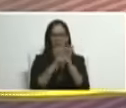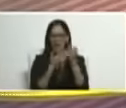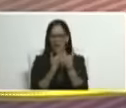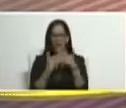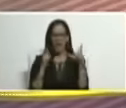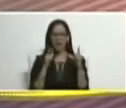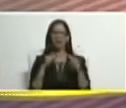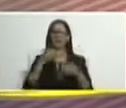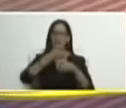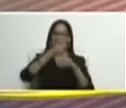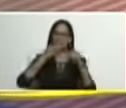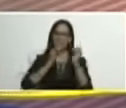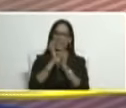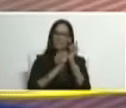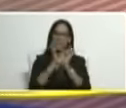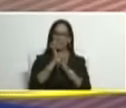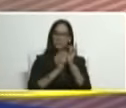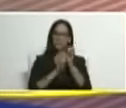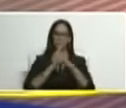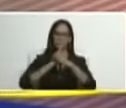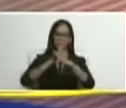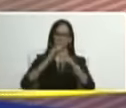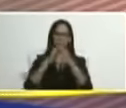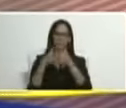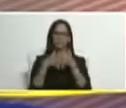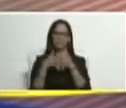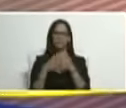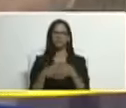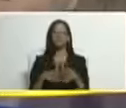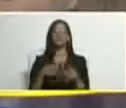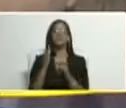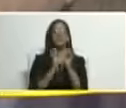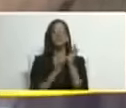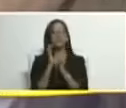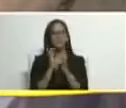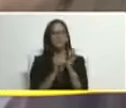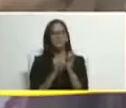liberador, en el Cristo antiimperialista, en el Cristo